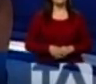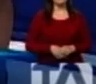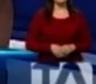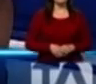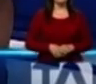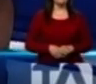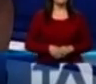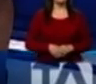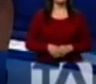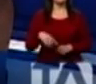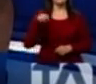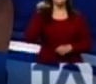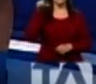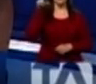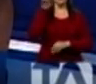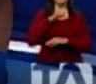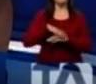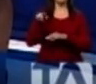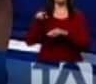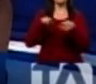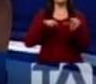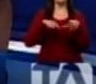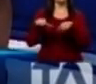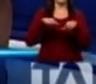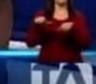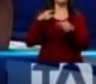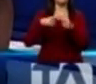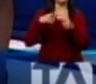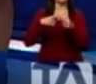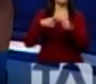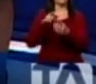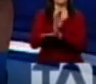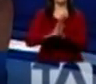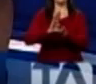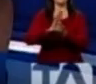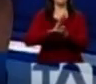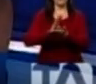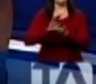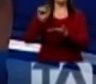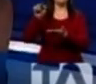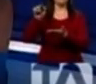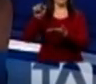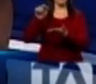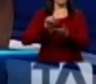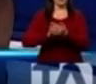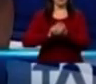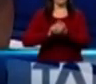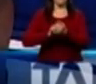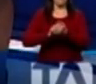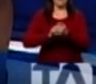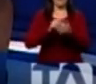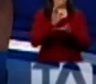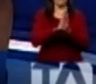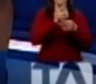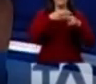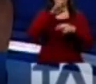noroccidente de Quito el desplome de una grúa sobre 5 postes del tendido eléctrico, causando un gran susto a los moradores del sector de Cochapamba